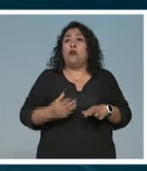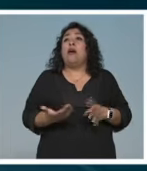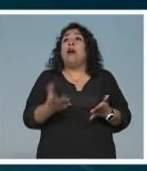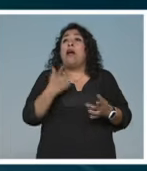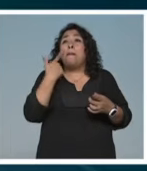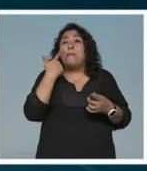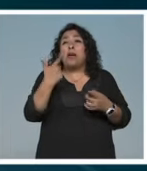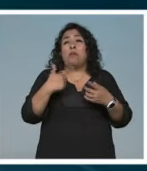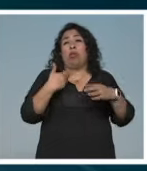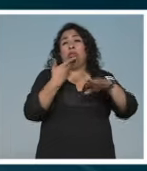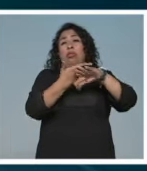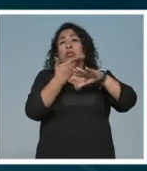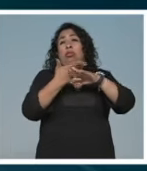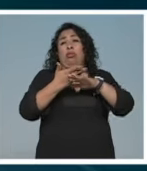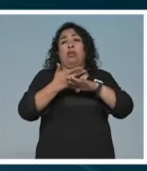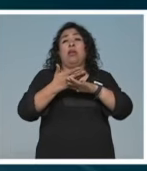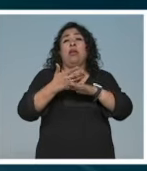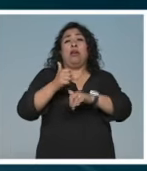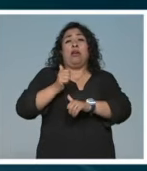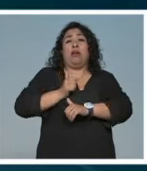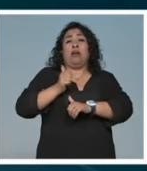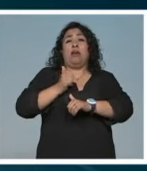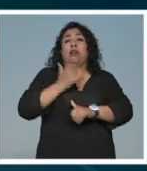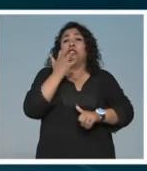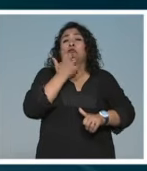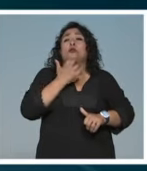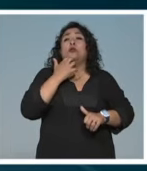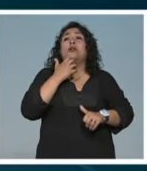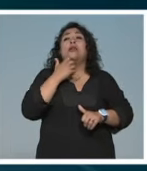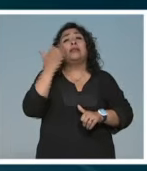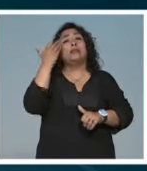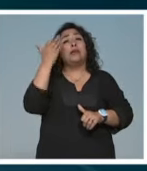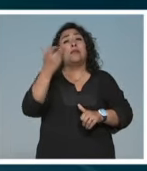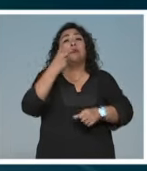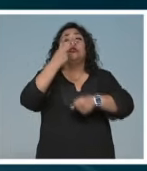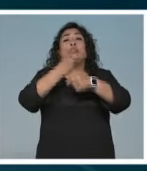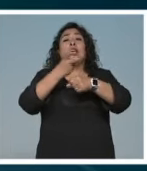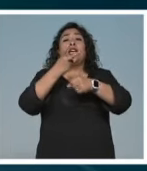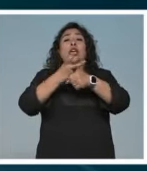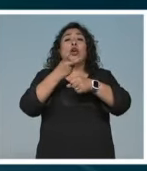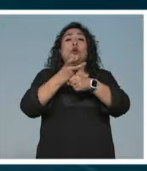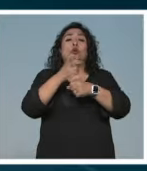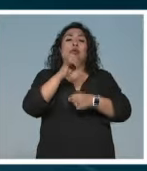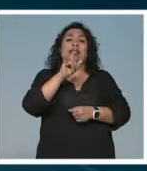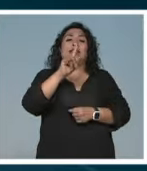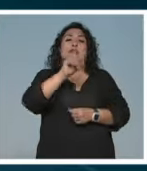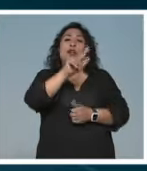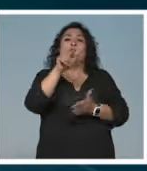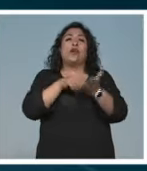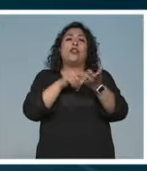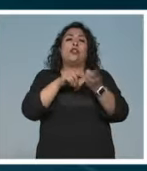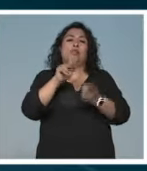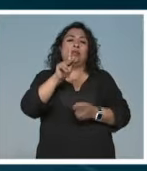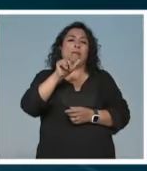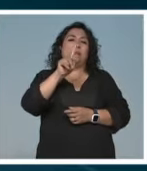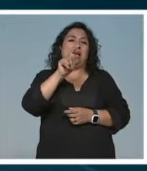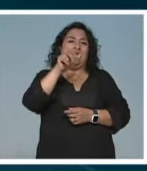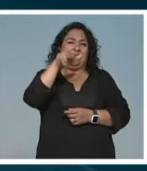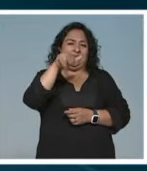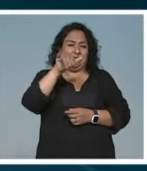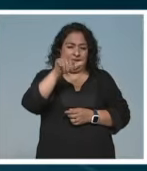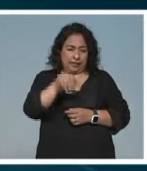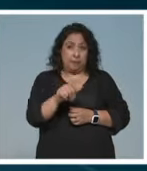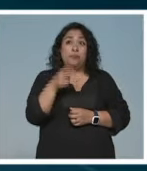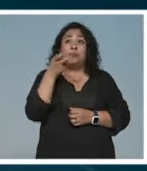las represalias del ejército israelí durante la segunda intifada en Cisjordania, Palestina. Con este material lo que él